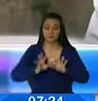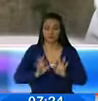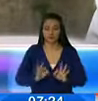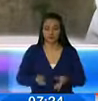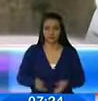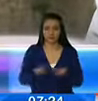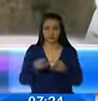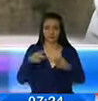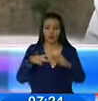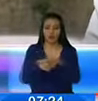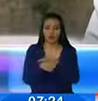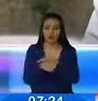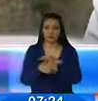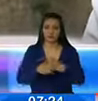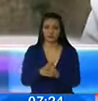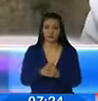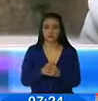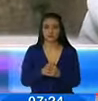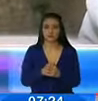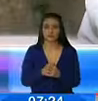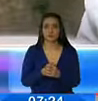entregados antes de que termine